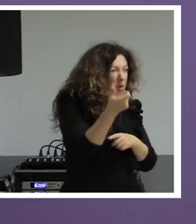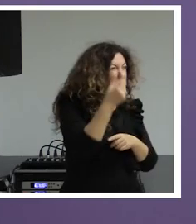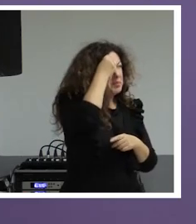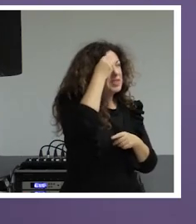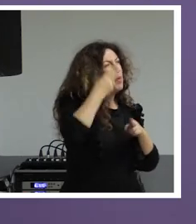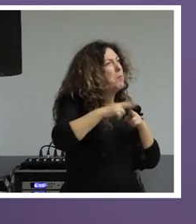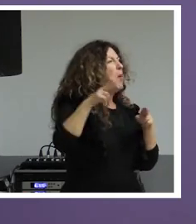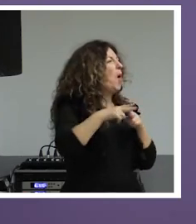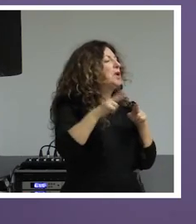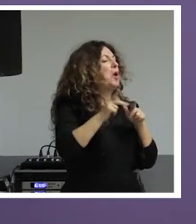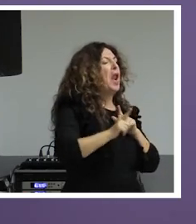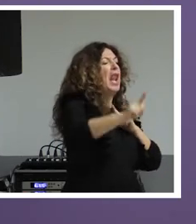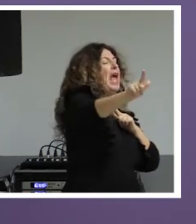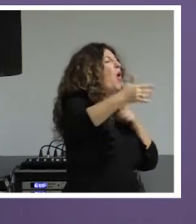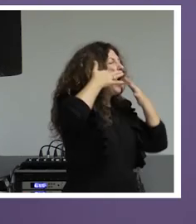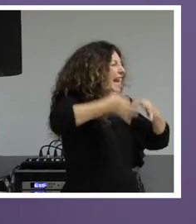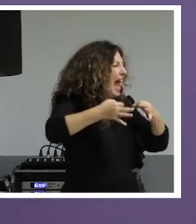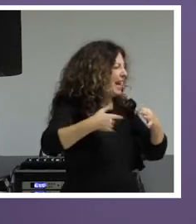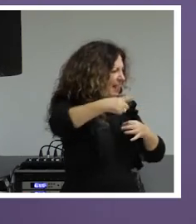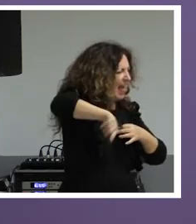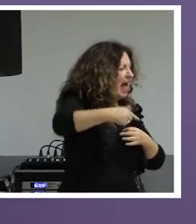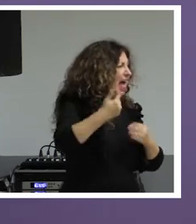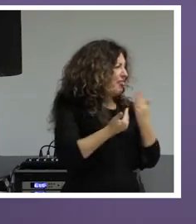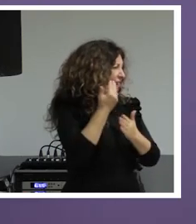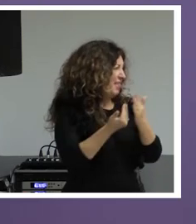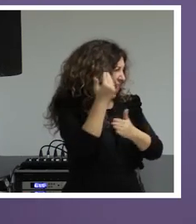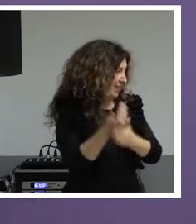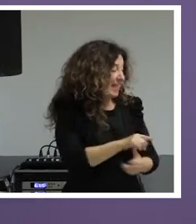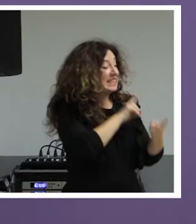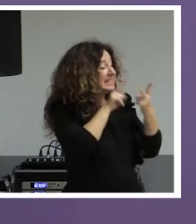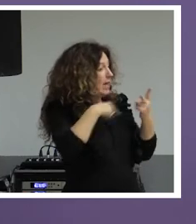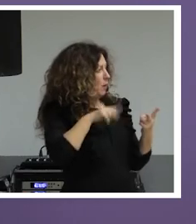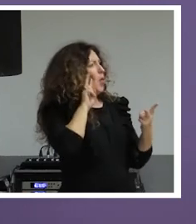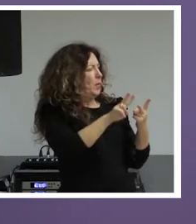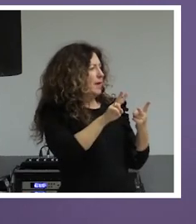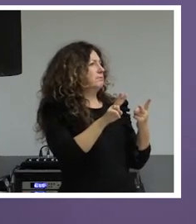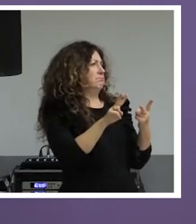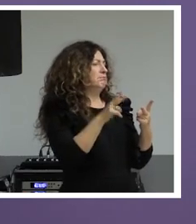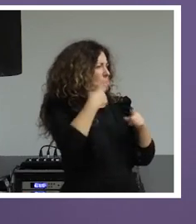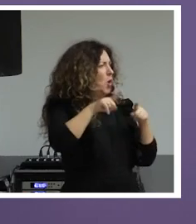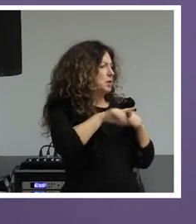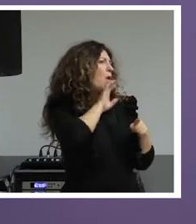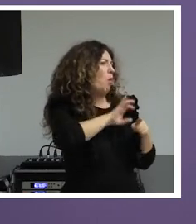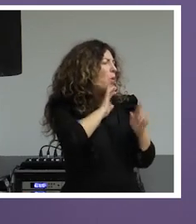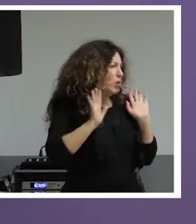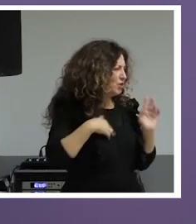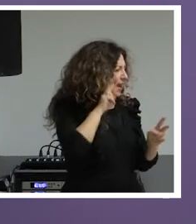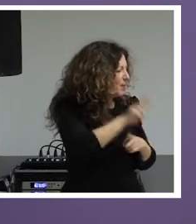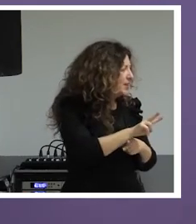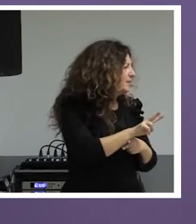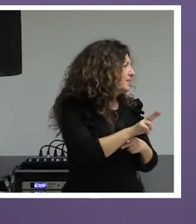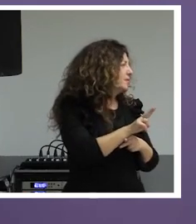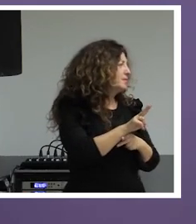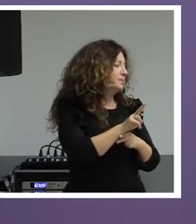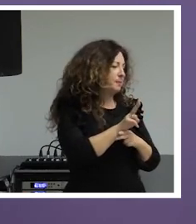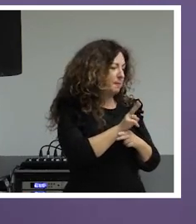una solución a la demanda de los vecinos y que sean duraderas han sido pocos la realidad me da la sensación de que los políticos